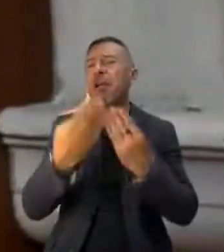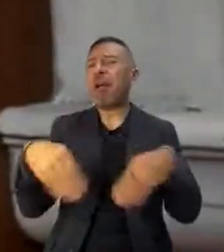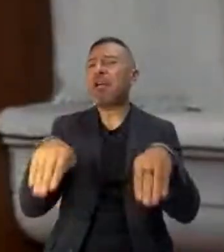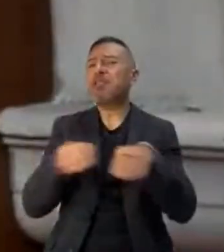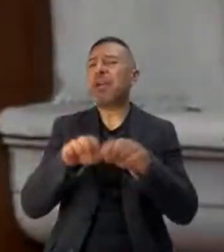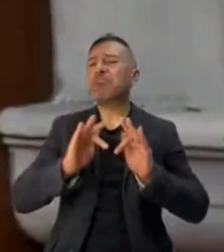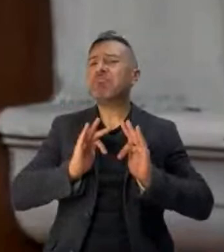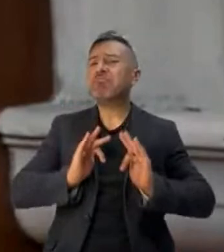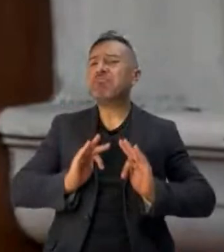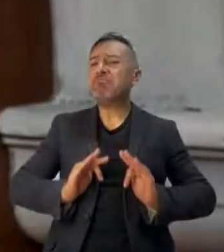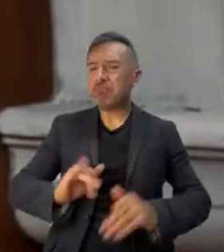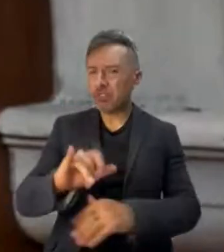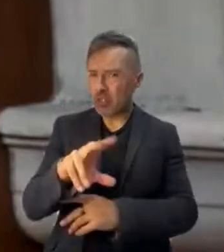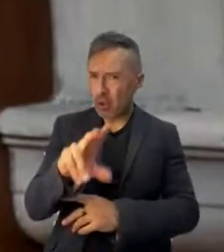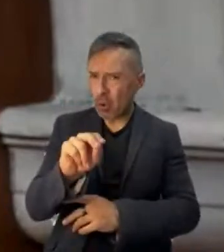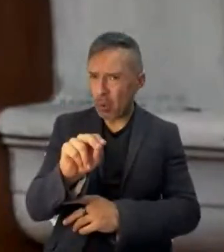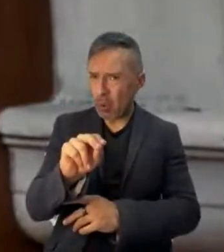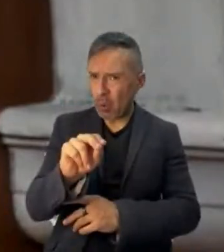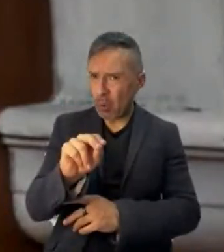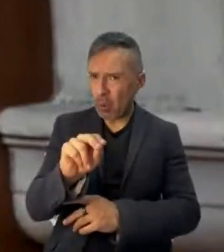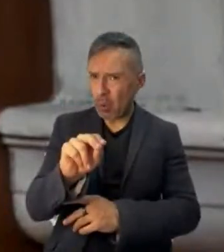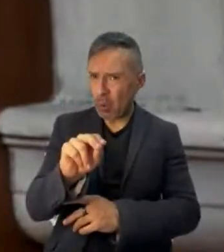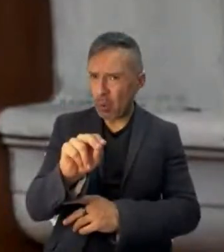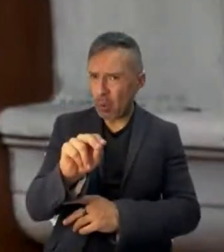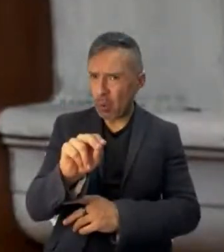dos cosas, que se vivieron